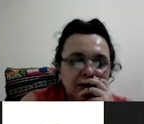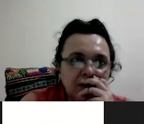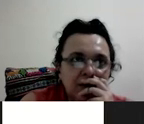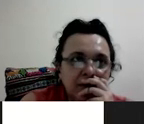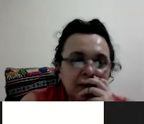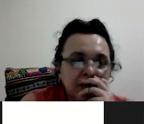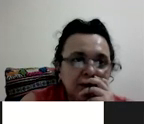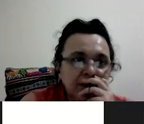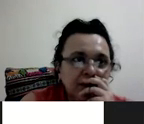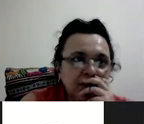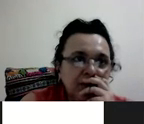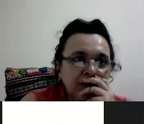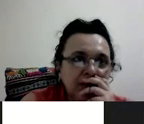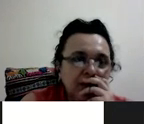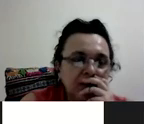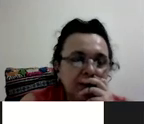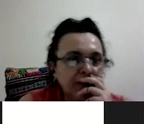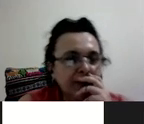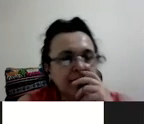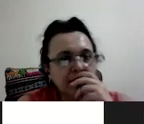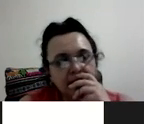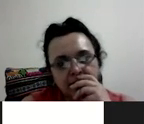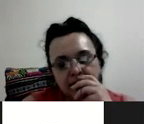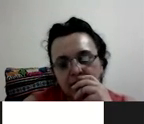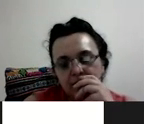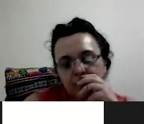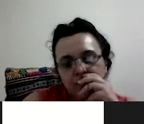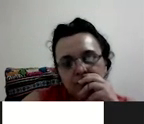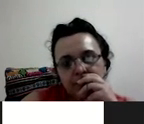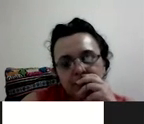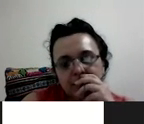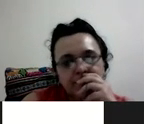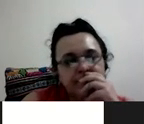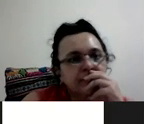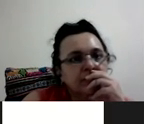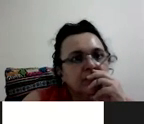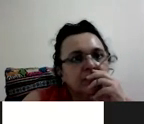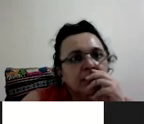yo subiendo todo lo que, como yo para cada clase armo un PPT.